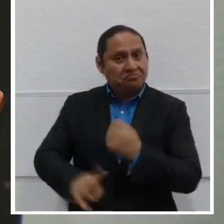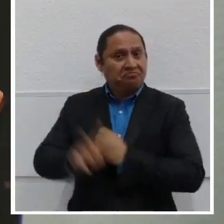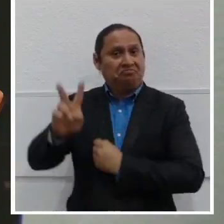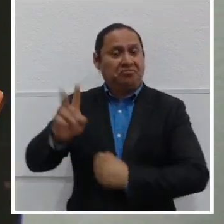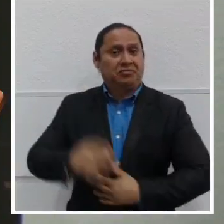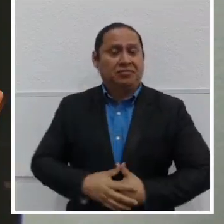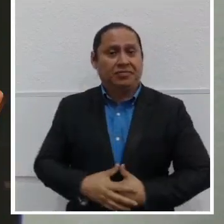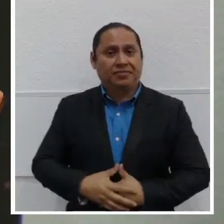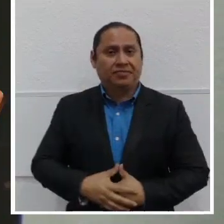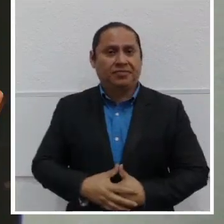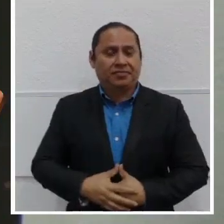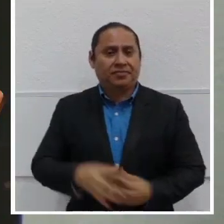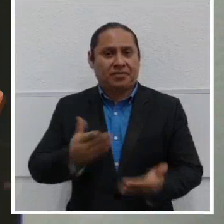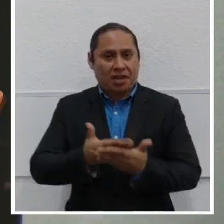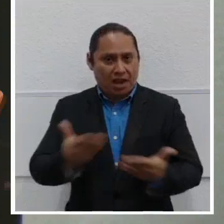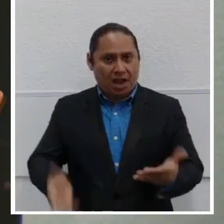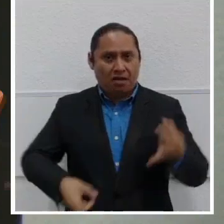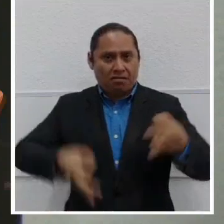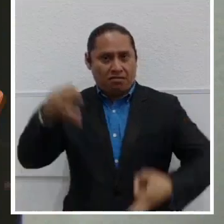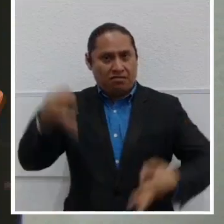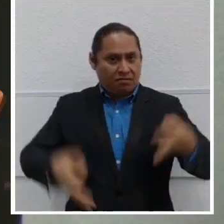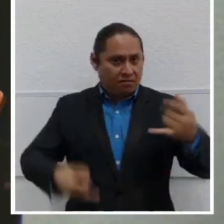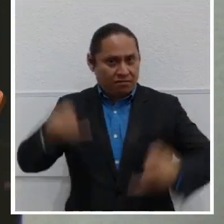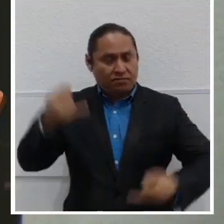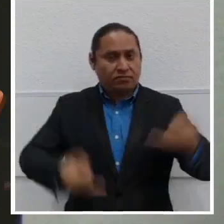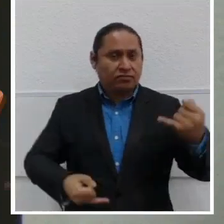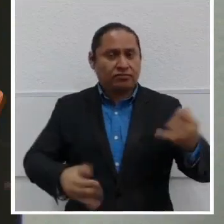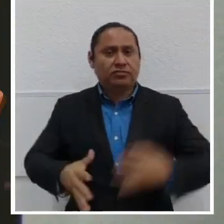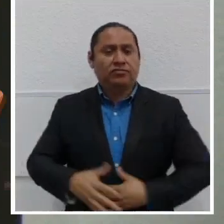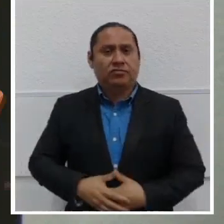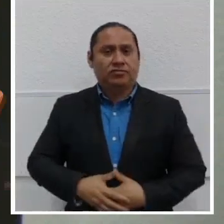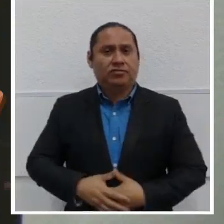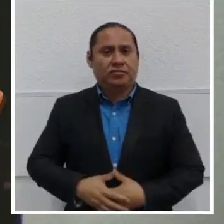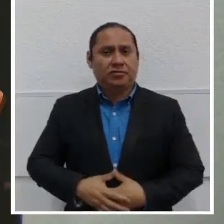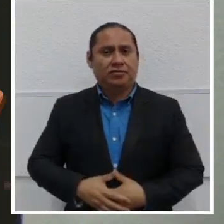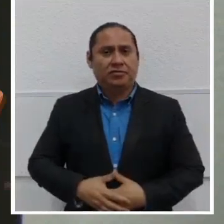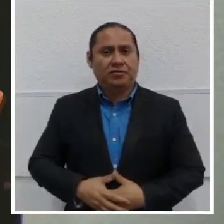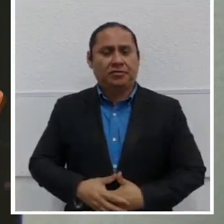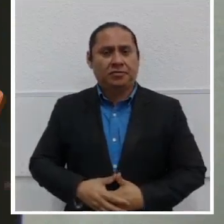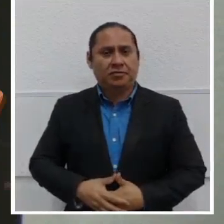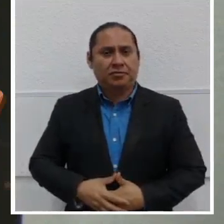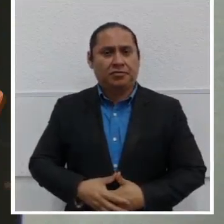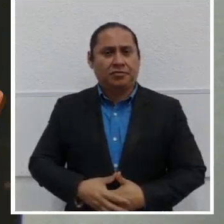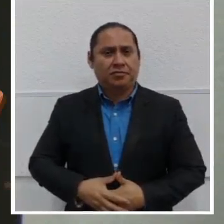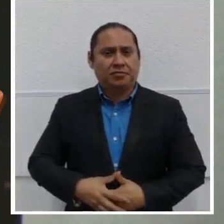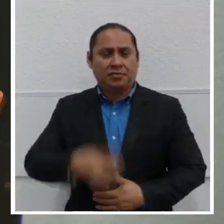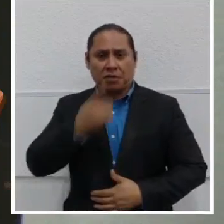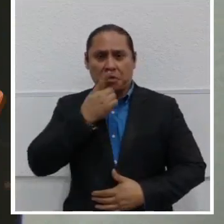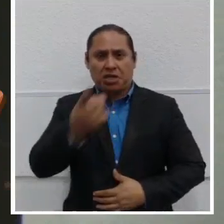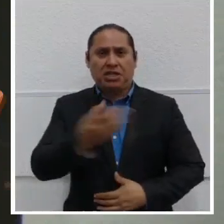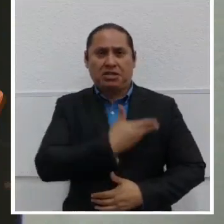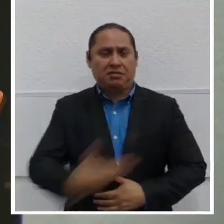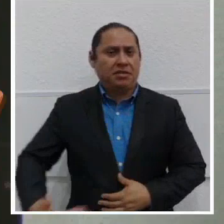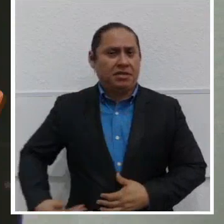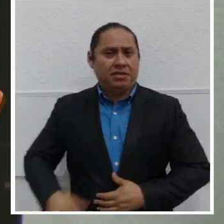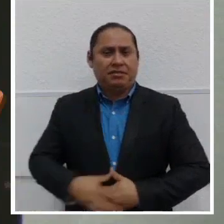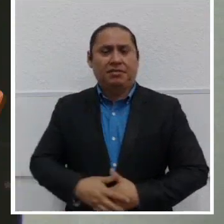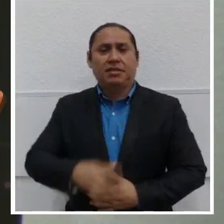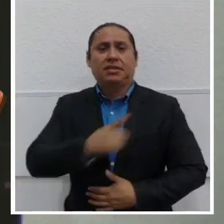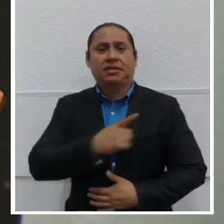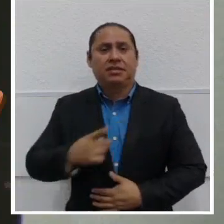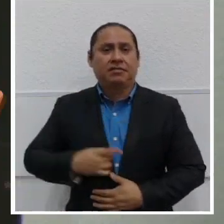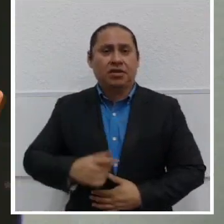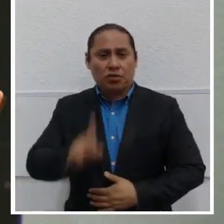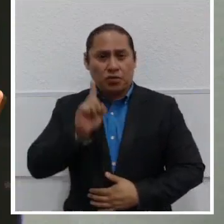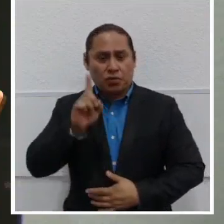ahora creo que la suprema de corte justicia más que una Suprema Corte de Justicia como dice nuestro presidente debe